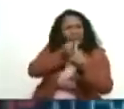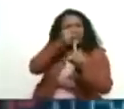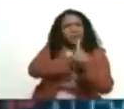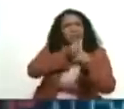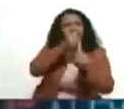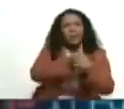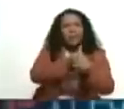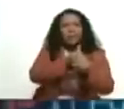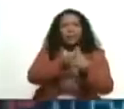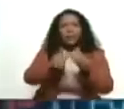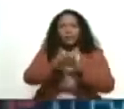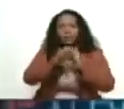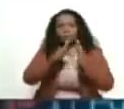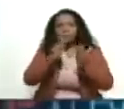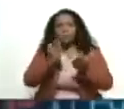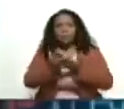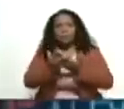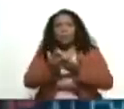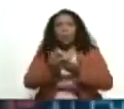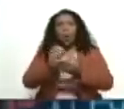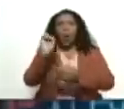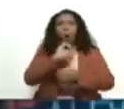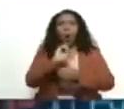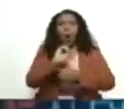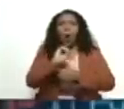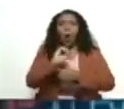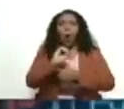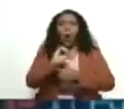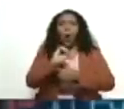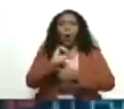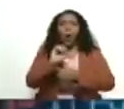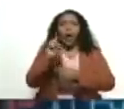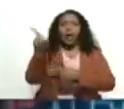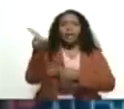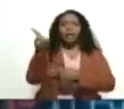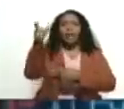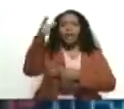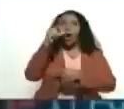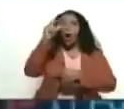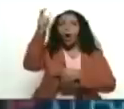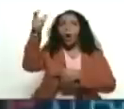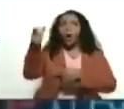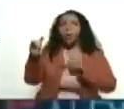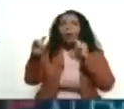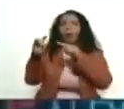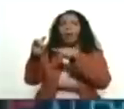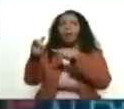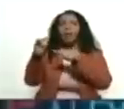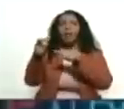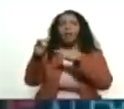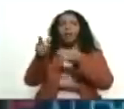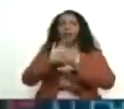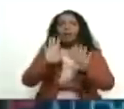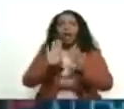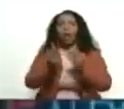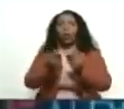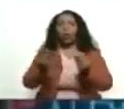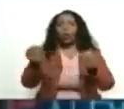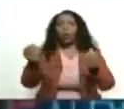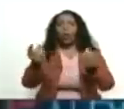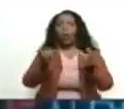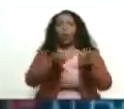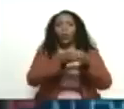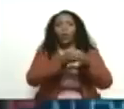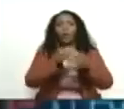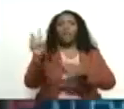gendarme del mundo o del autoproclamado, ahorita que ya se disolvió un cierto